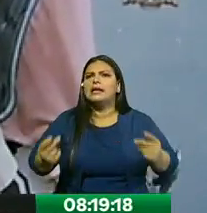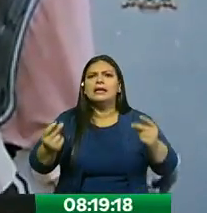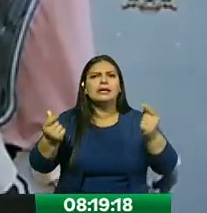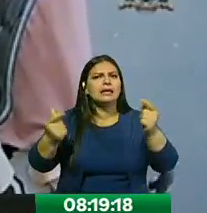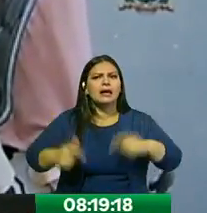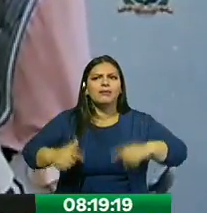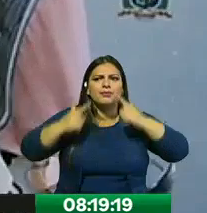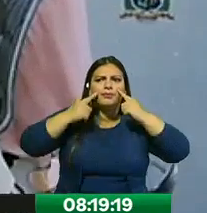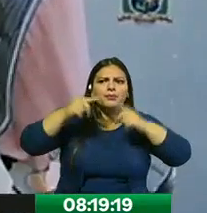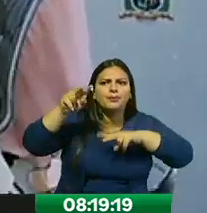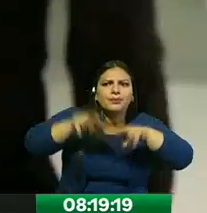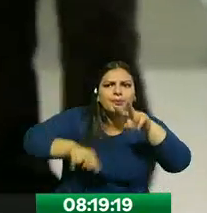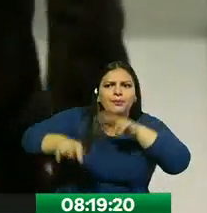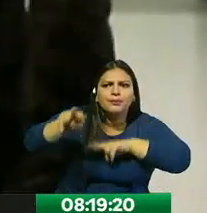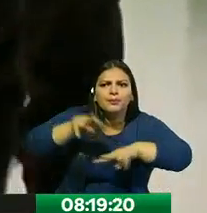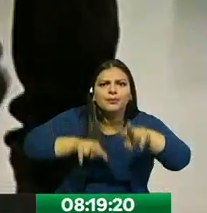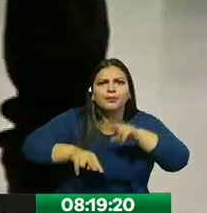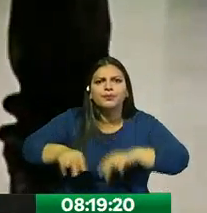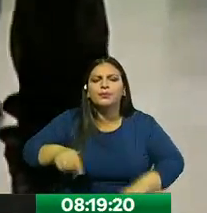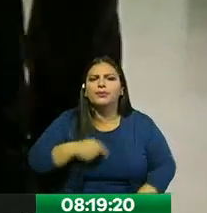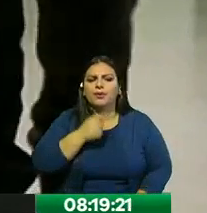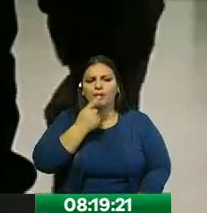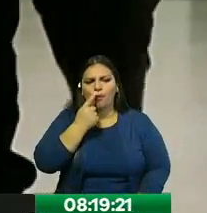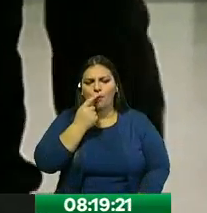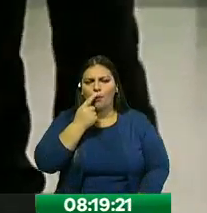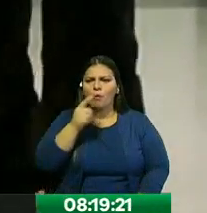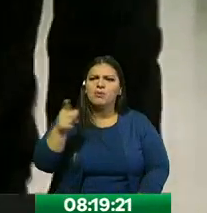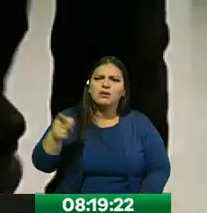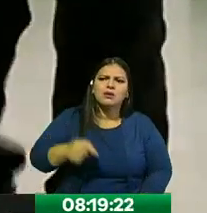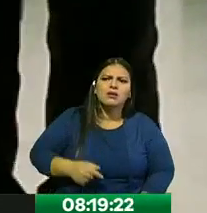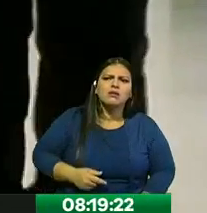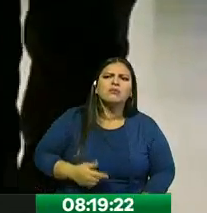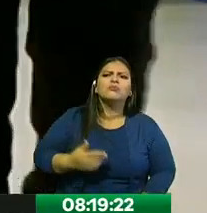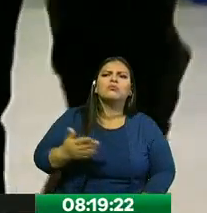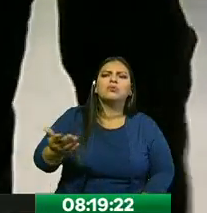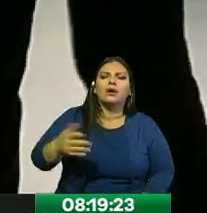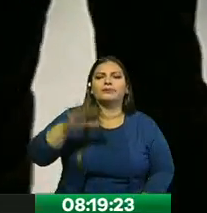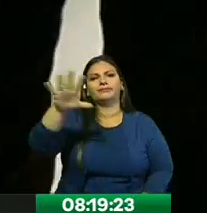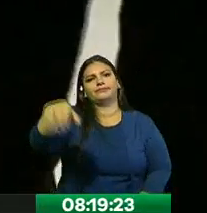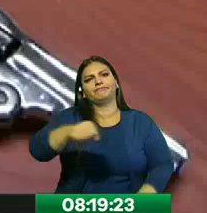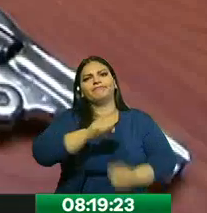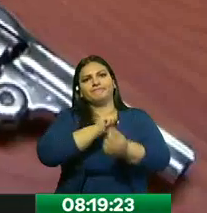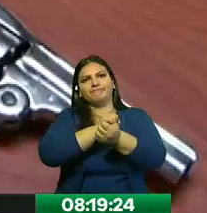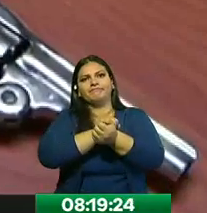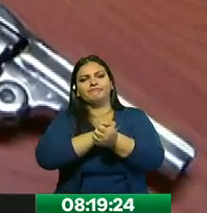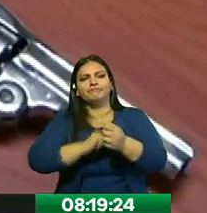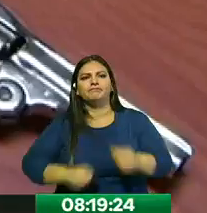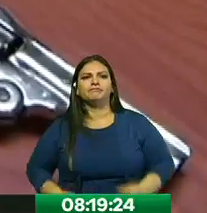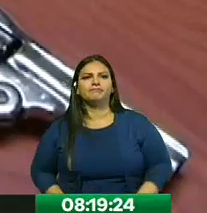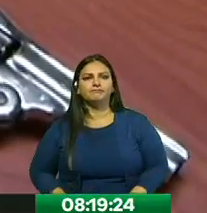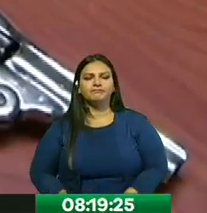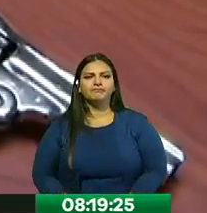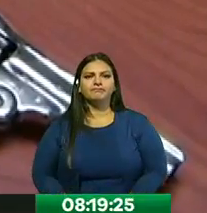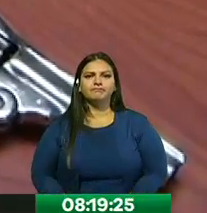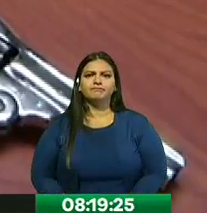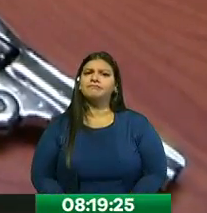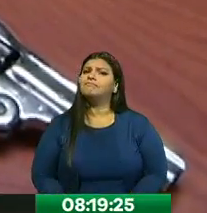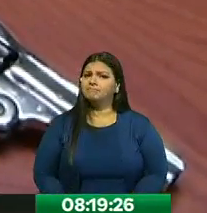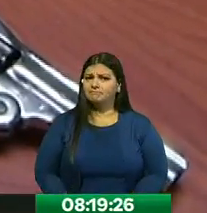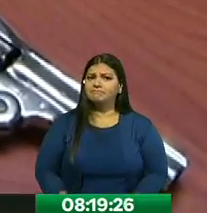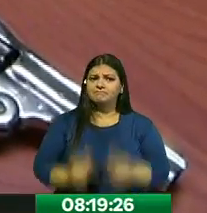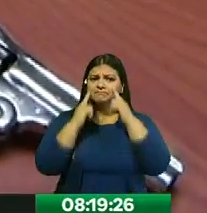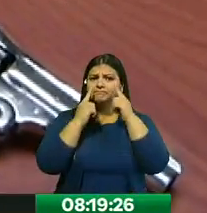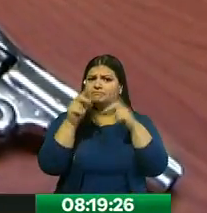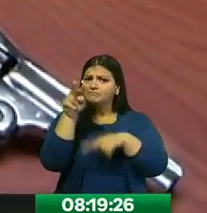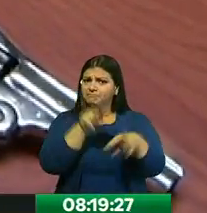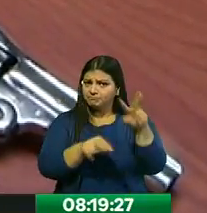tenía las características. Ahora que la policía aseguró, continúan con este tipo de operativos. ¿Quieren reducir los